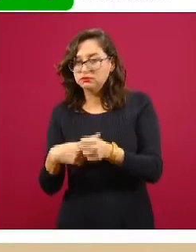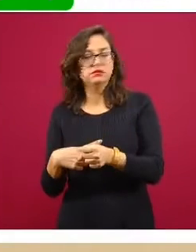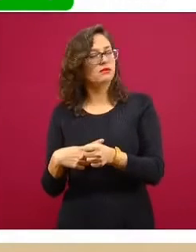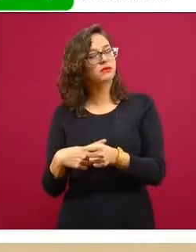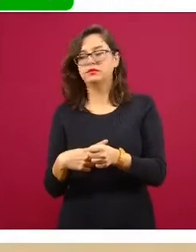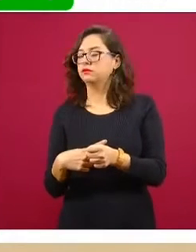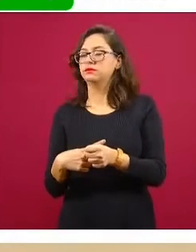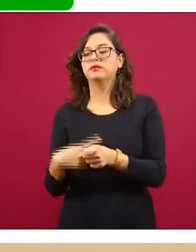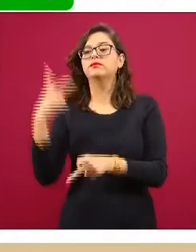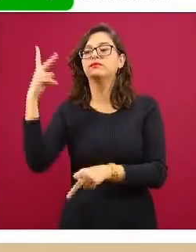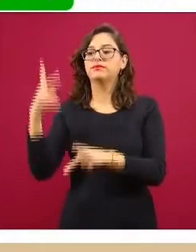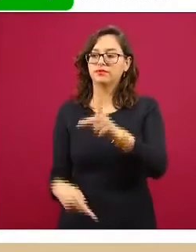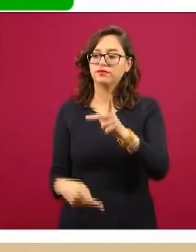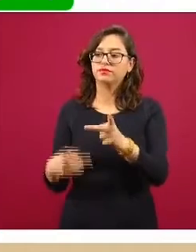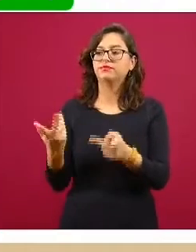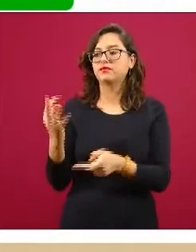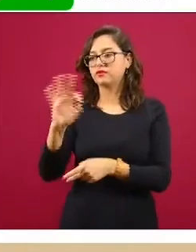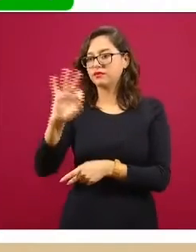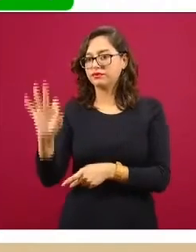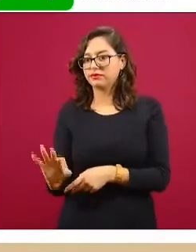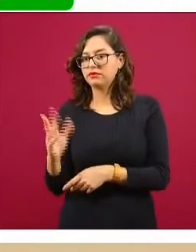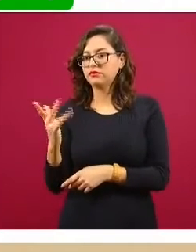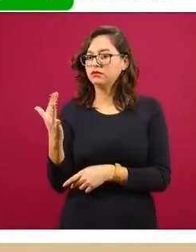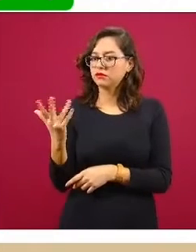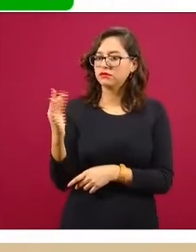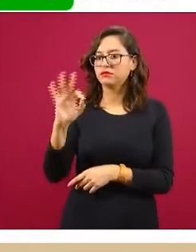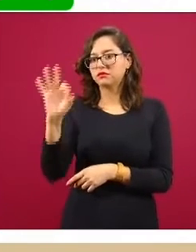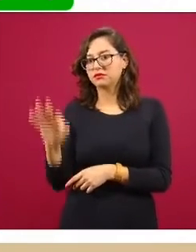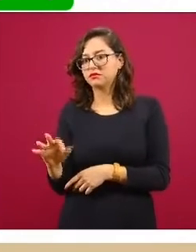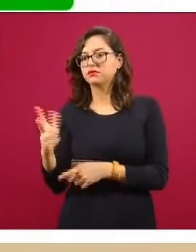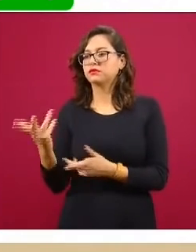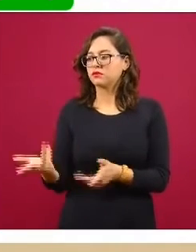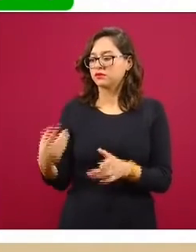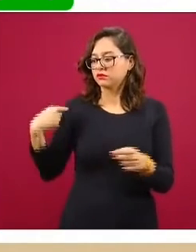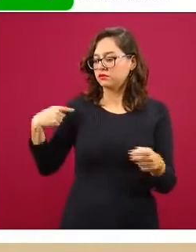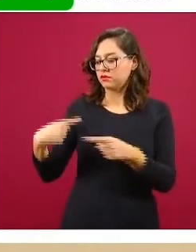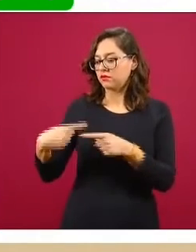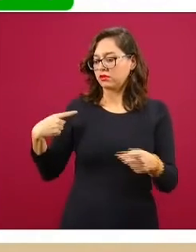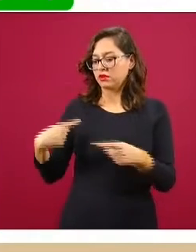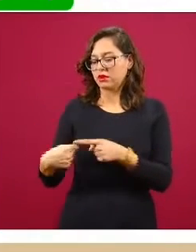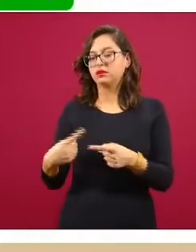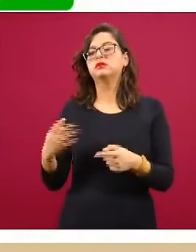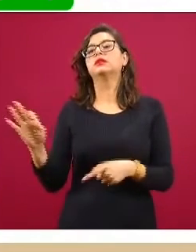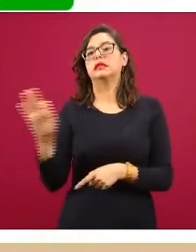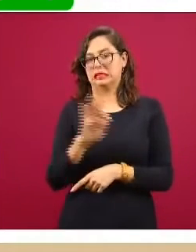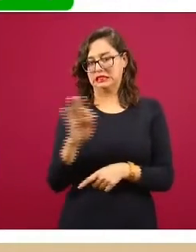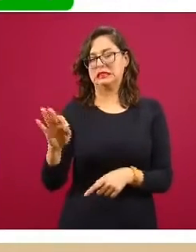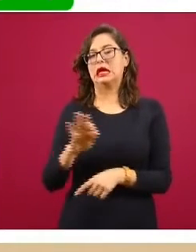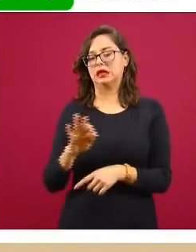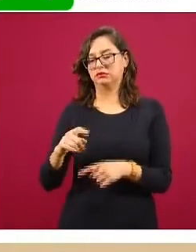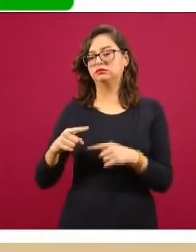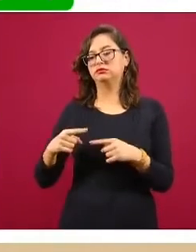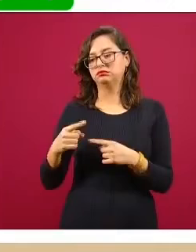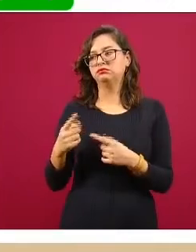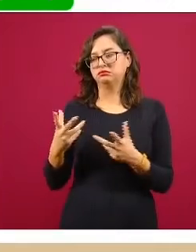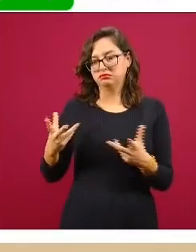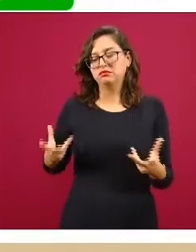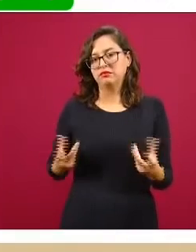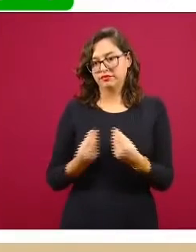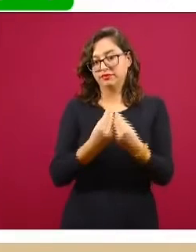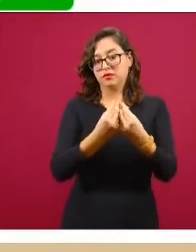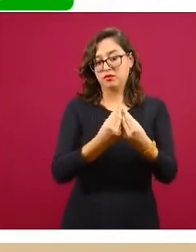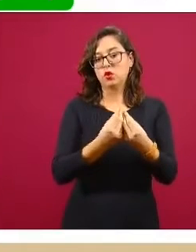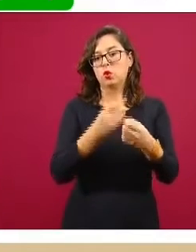que estimamos que por el porcentaje de la semana epidemiológica a la que iniciaron síntomas, ese porcentaje de positividad